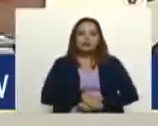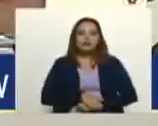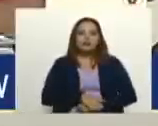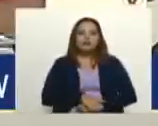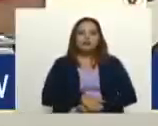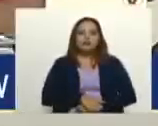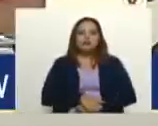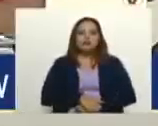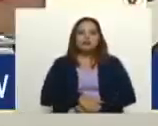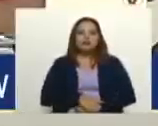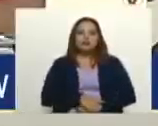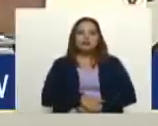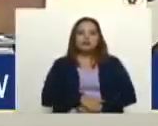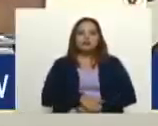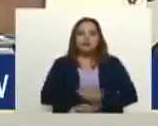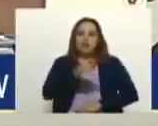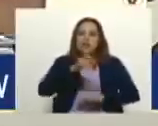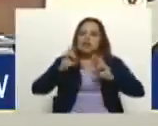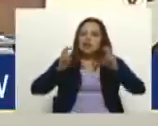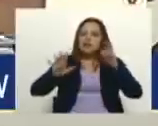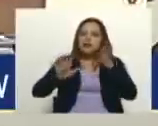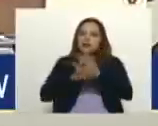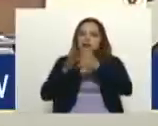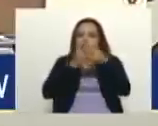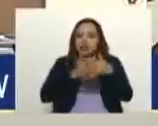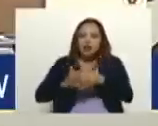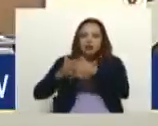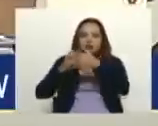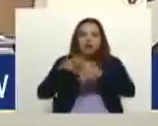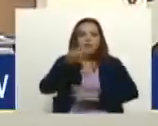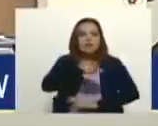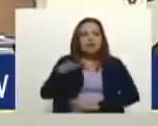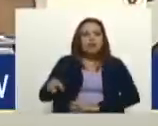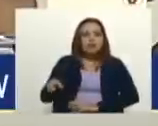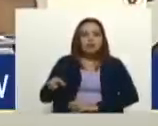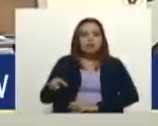Y con el tema de Estados Unidos y los migrantes, mira,